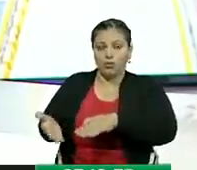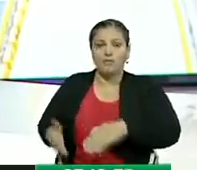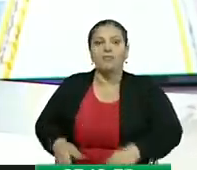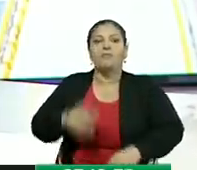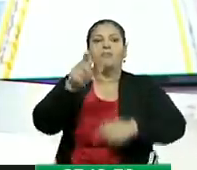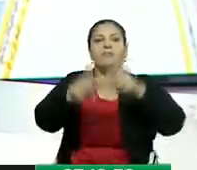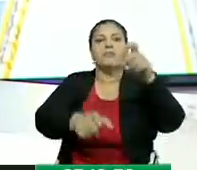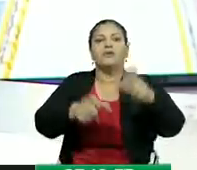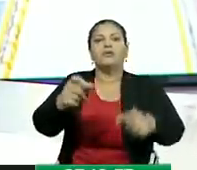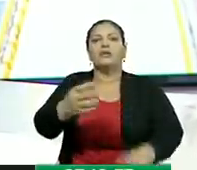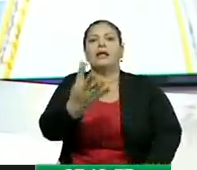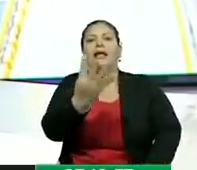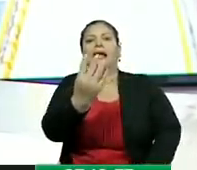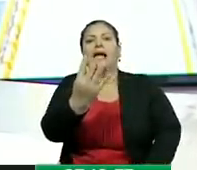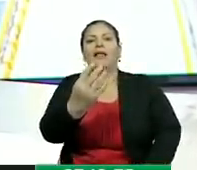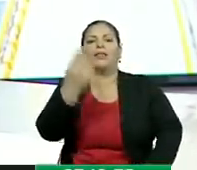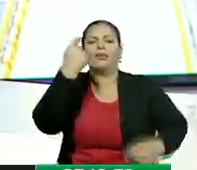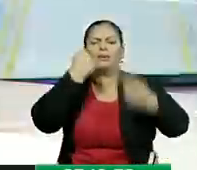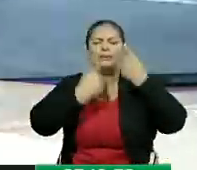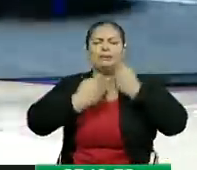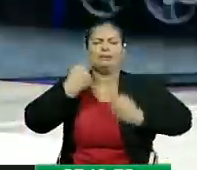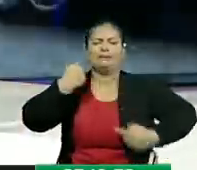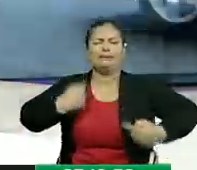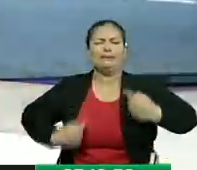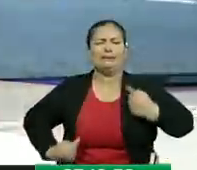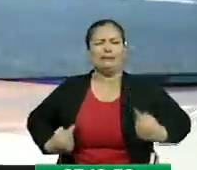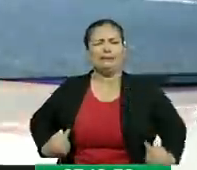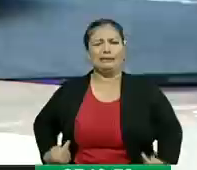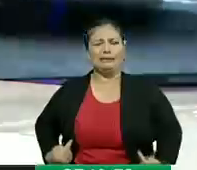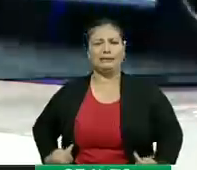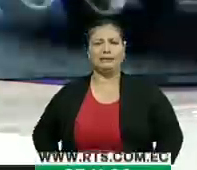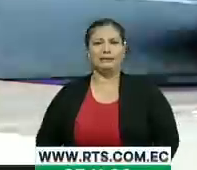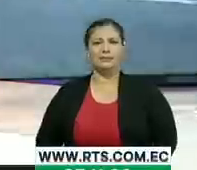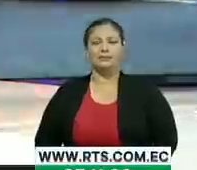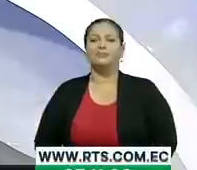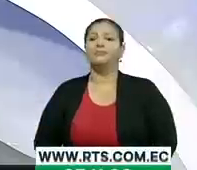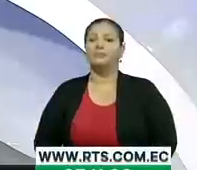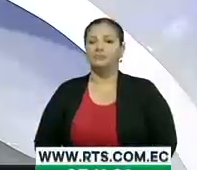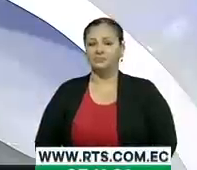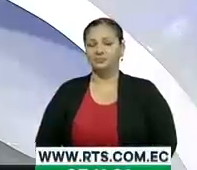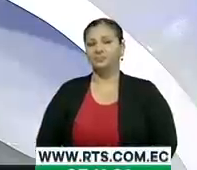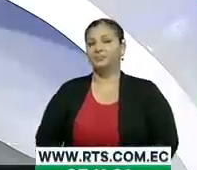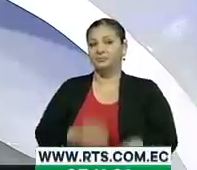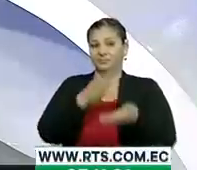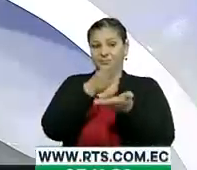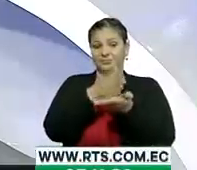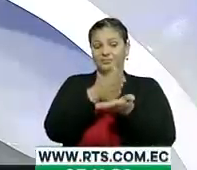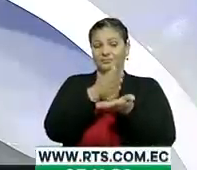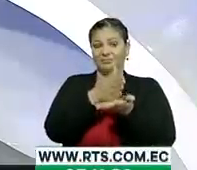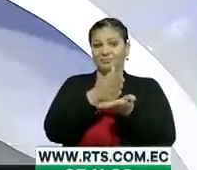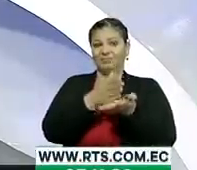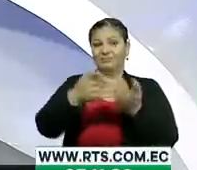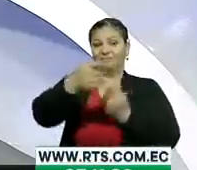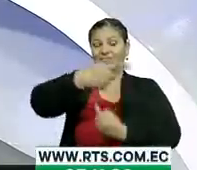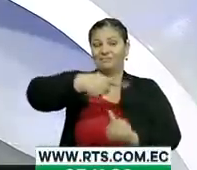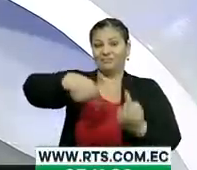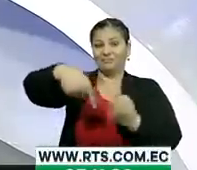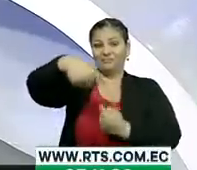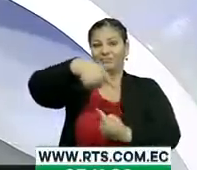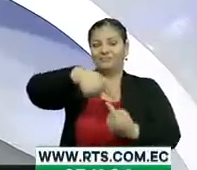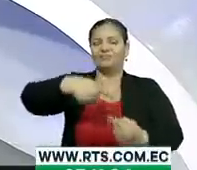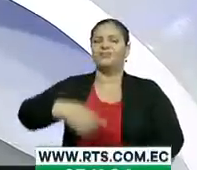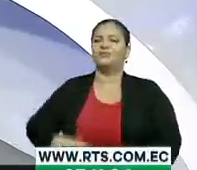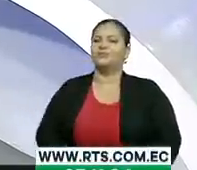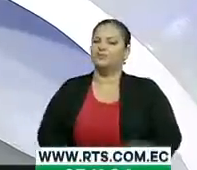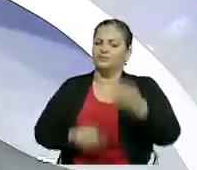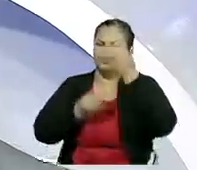heridas que están siendo atendidas en los hospitales cercanos. Con esto, mi querido José Luis y amables televidentes, nos vamos a una brevísima pausa, pero enseguida